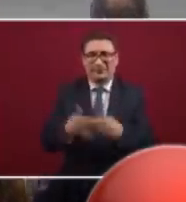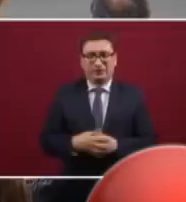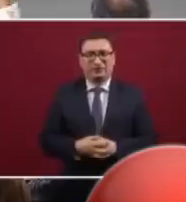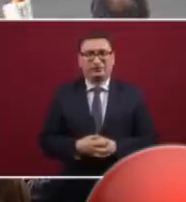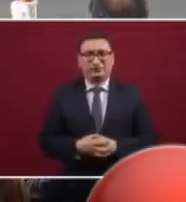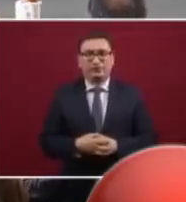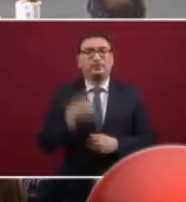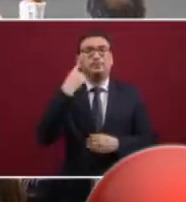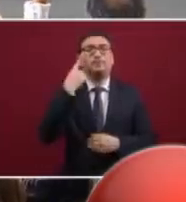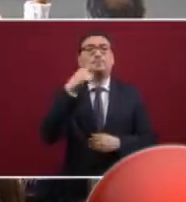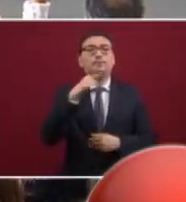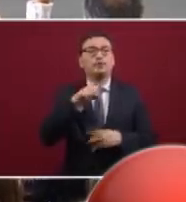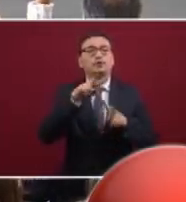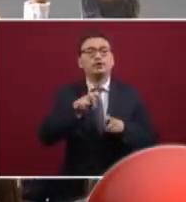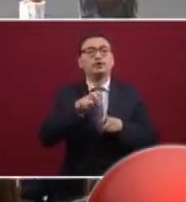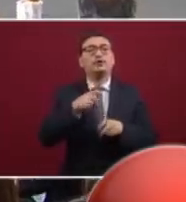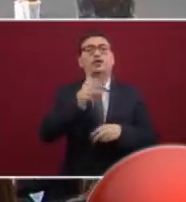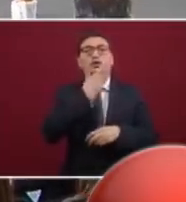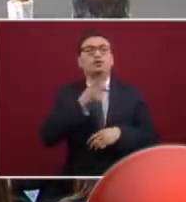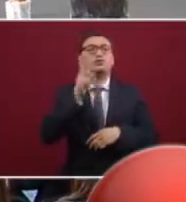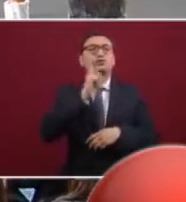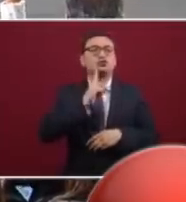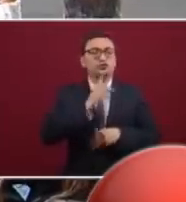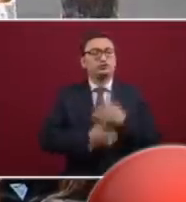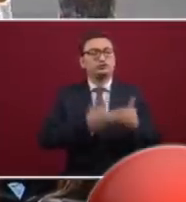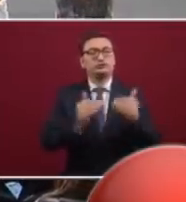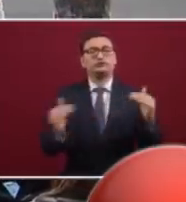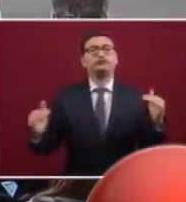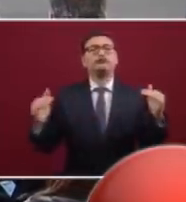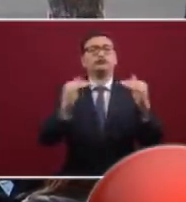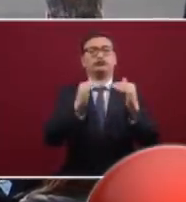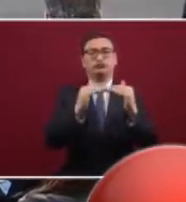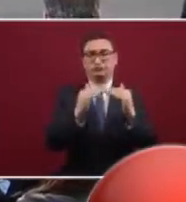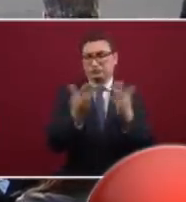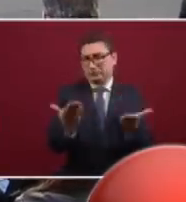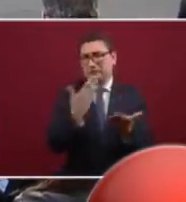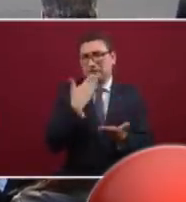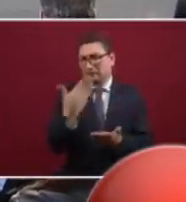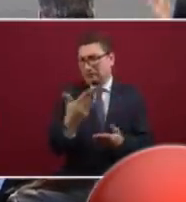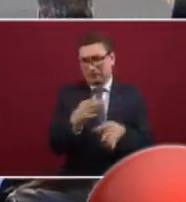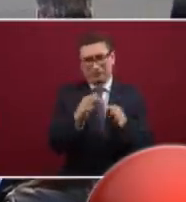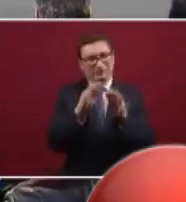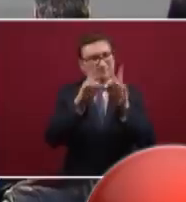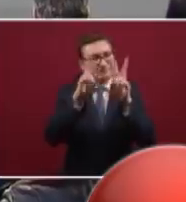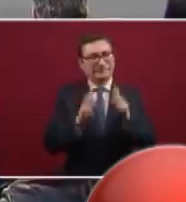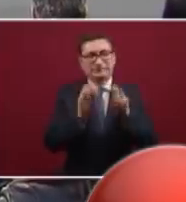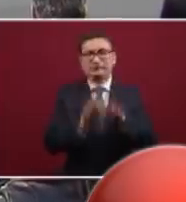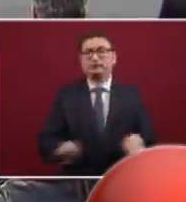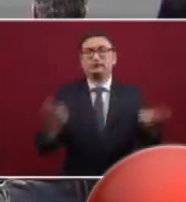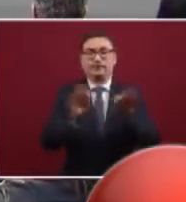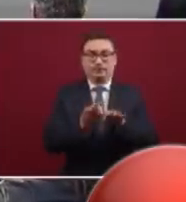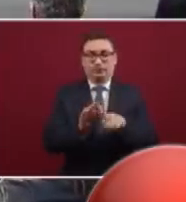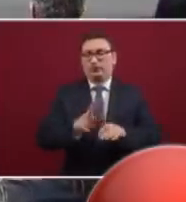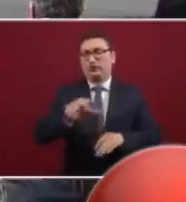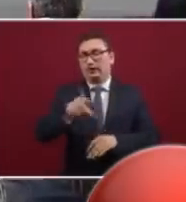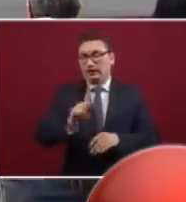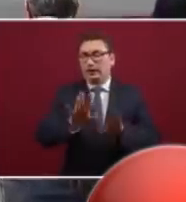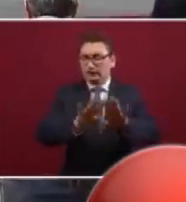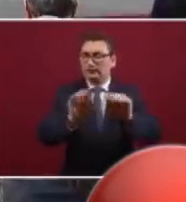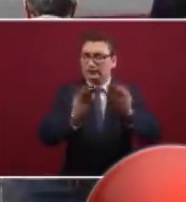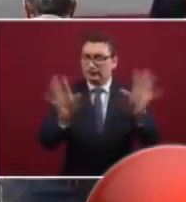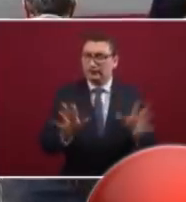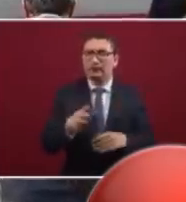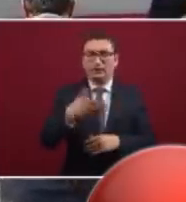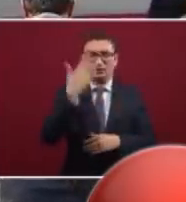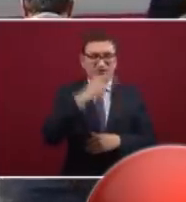para seguir avanzando en la igualdad. Es un tema importante este. Entonces, claro,